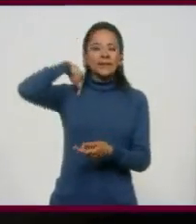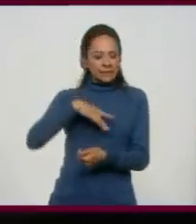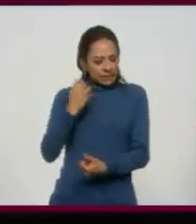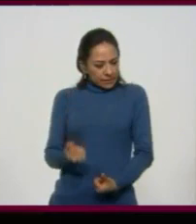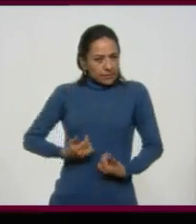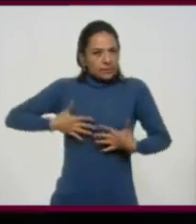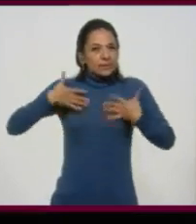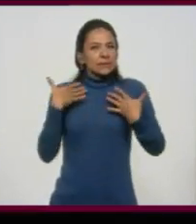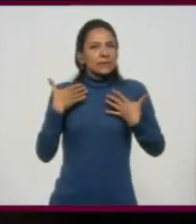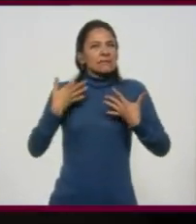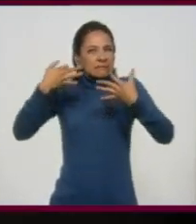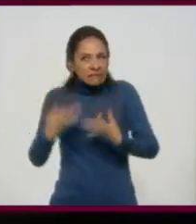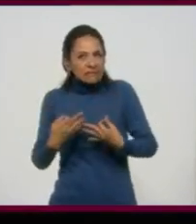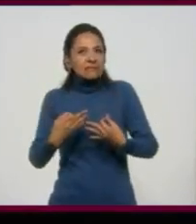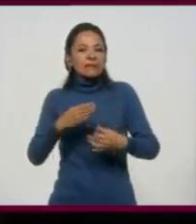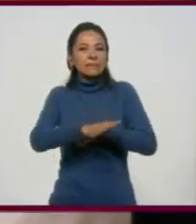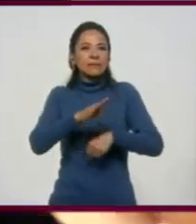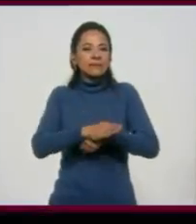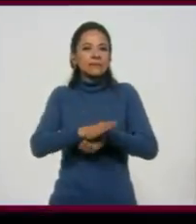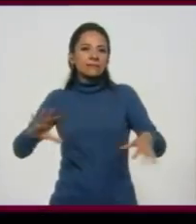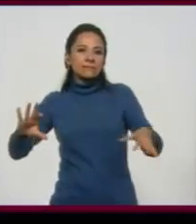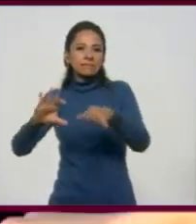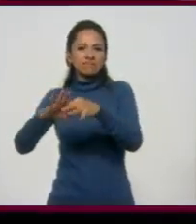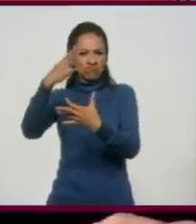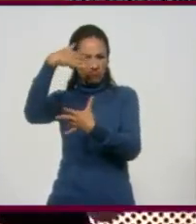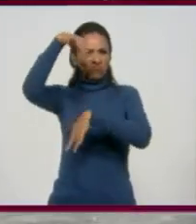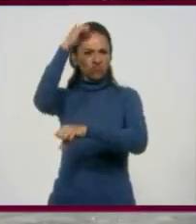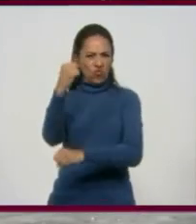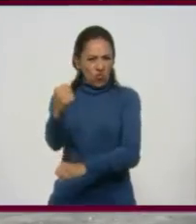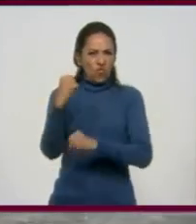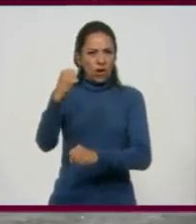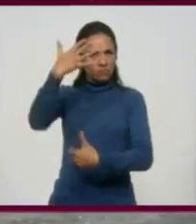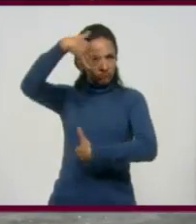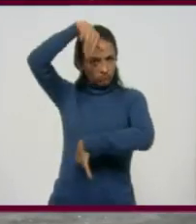con una raíz brasileña y el movimiento enérgico del flamenco.